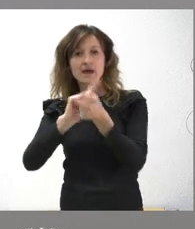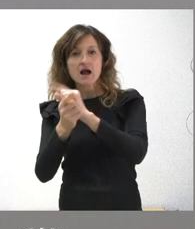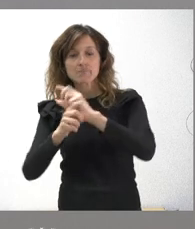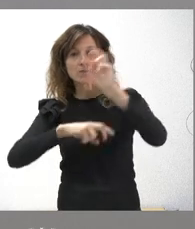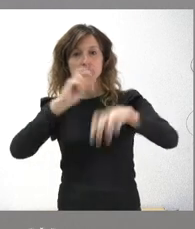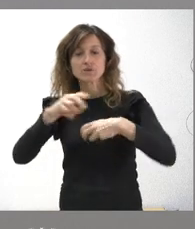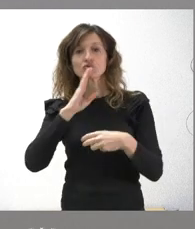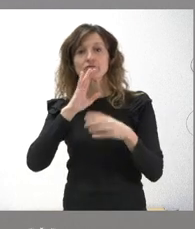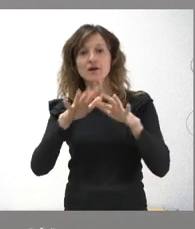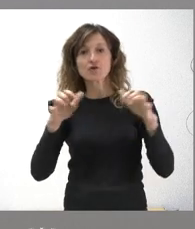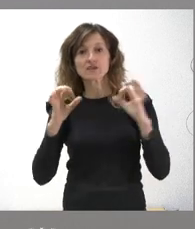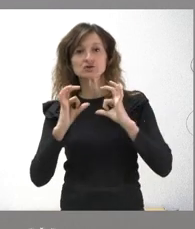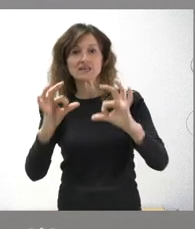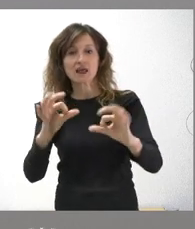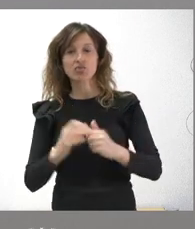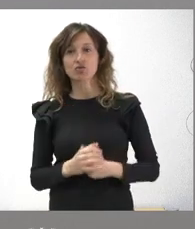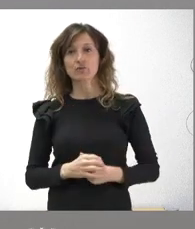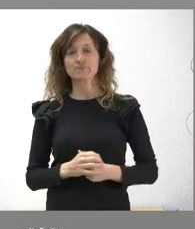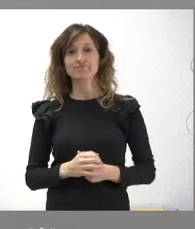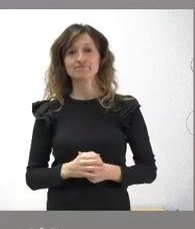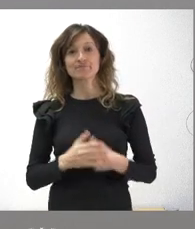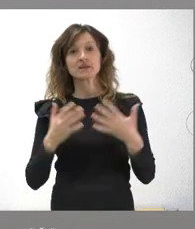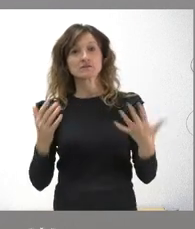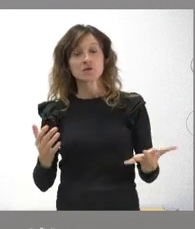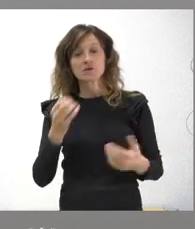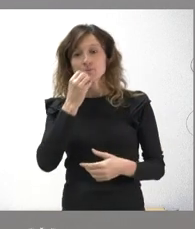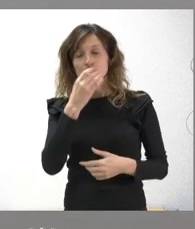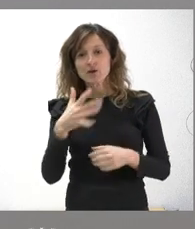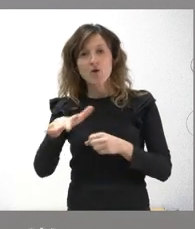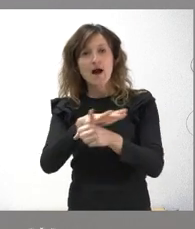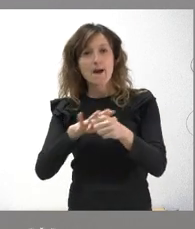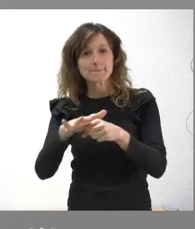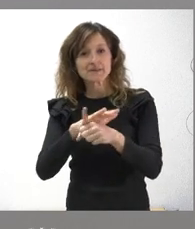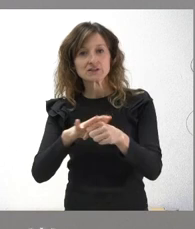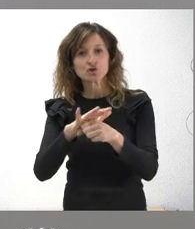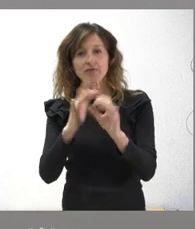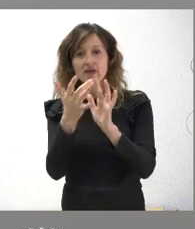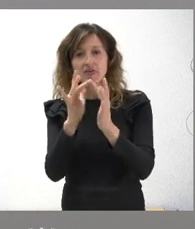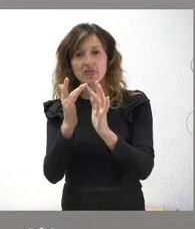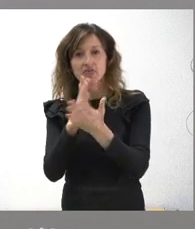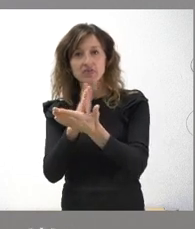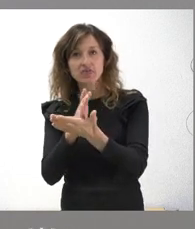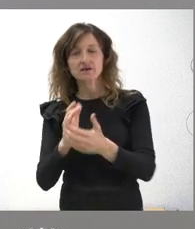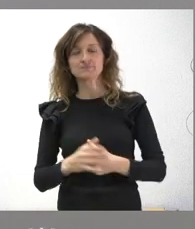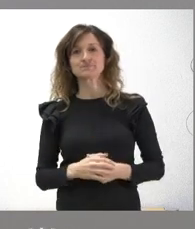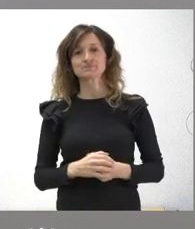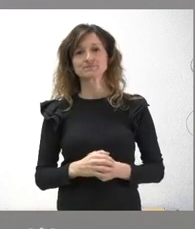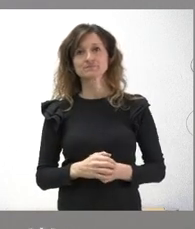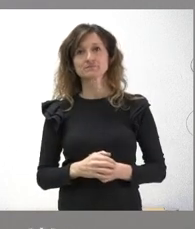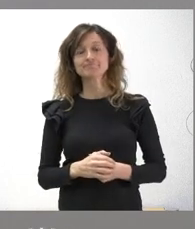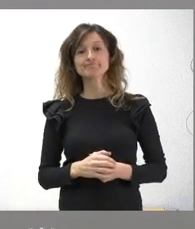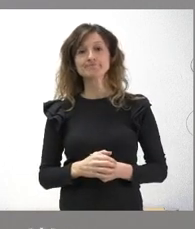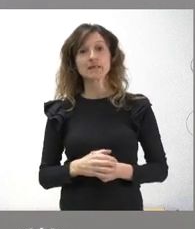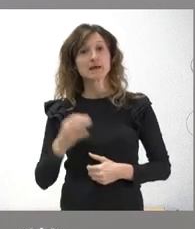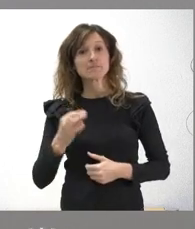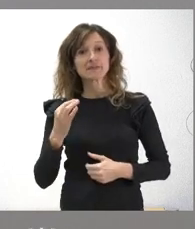el congreso y en el senado y por tanto también es bueno que haya este ámbito de interlocución Es verdad que de esto de la